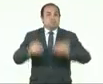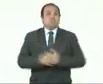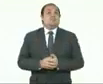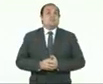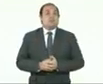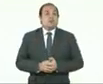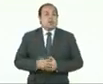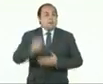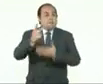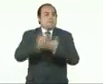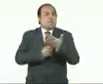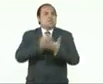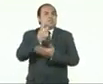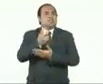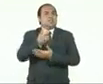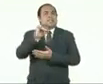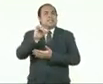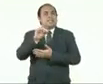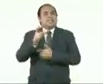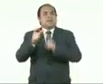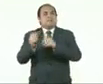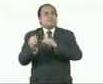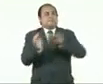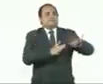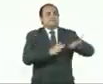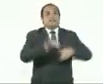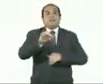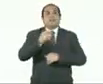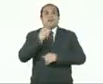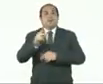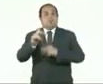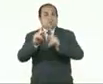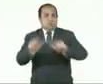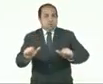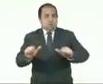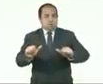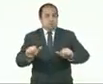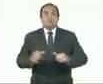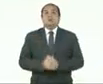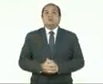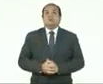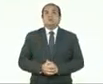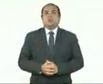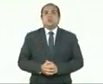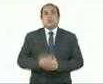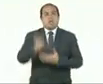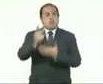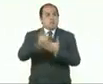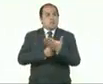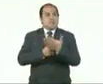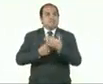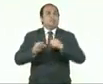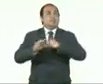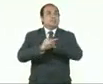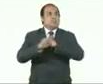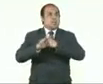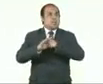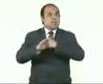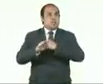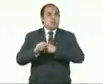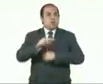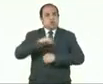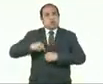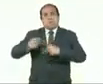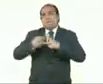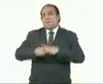Este programa de Sí al Desarme, Sí a la Paz es una estrategia que diseñamos desde que entramos